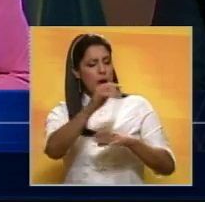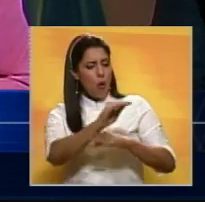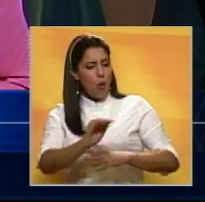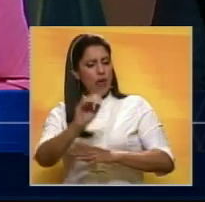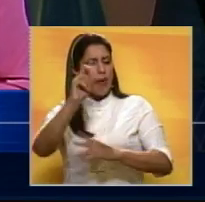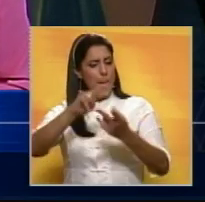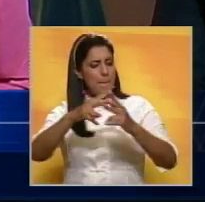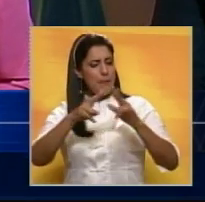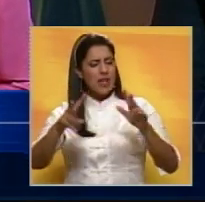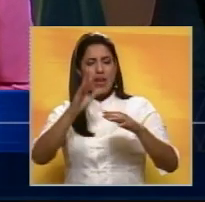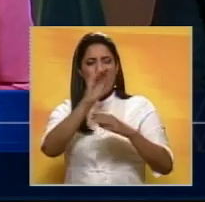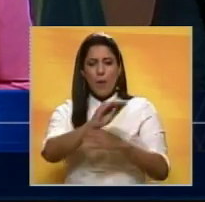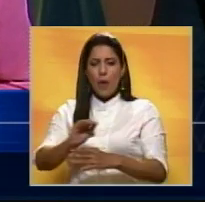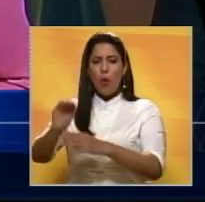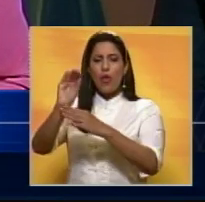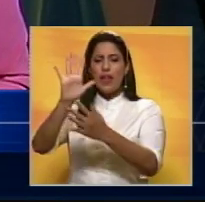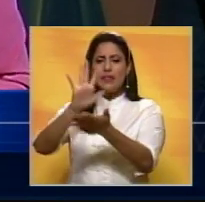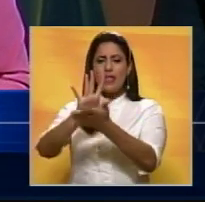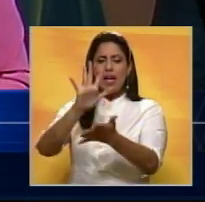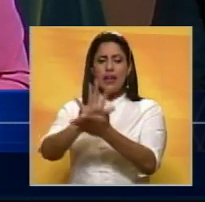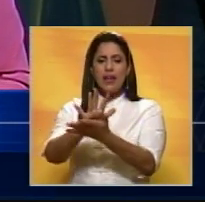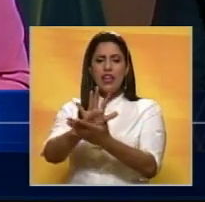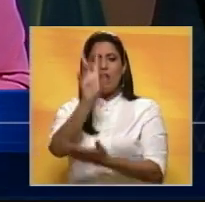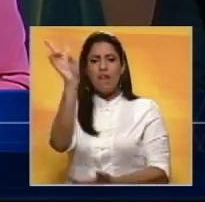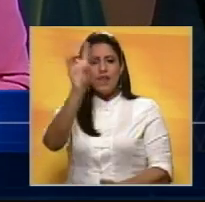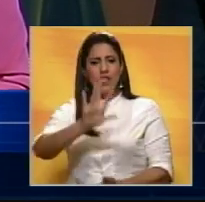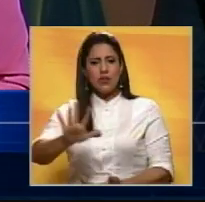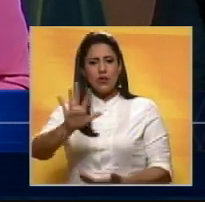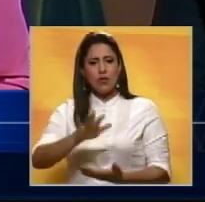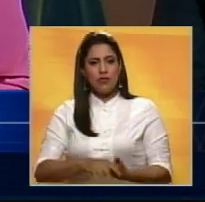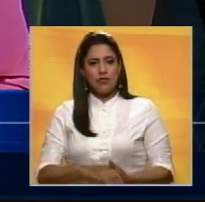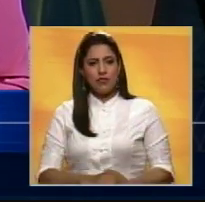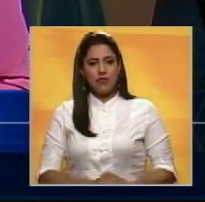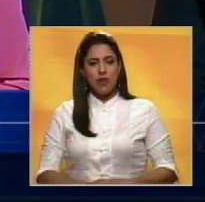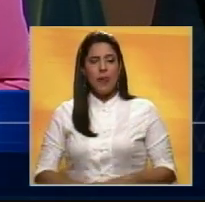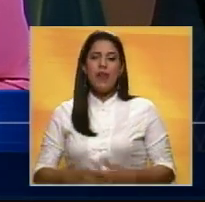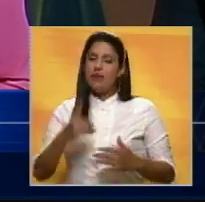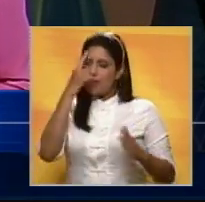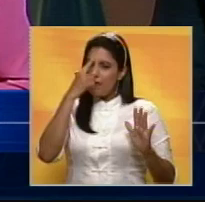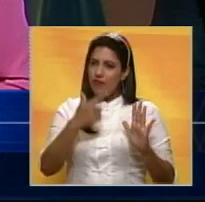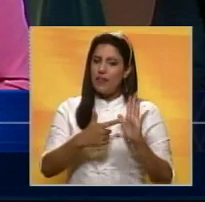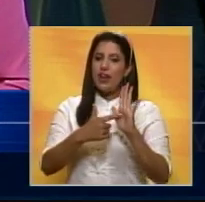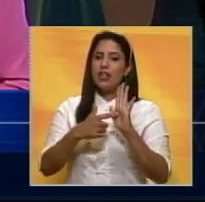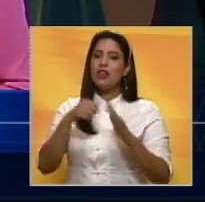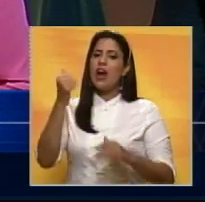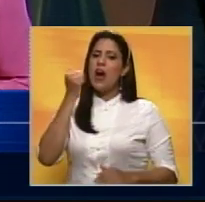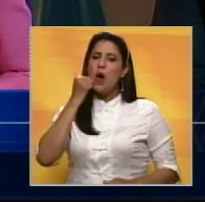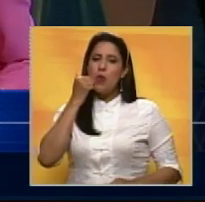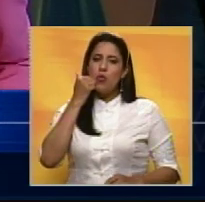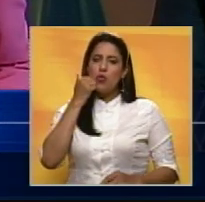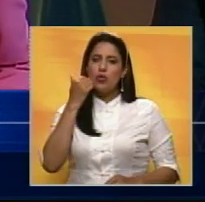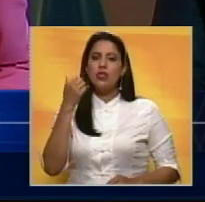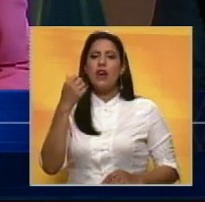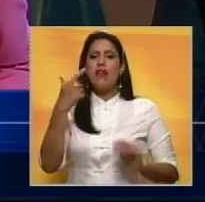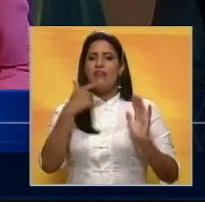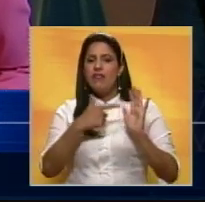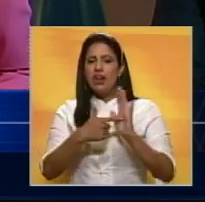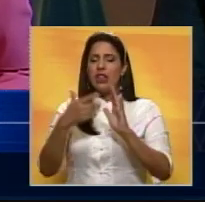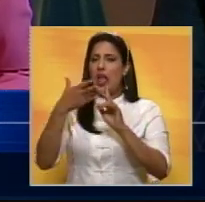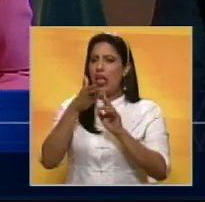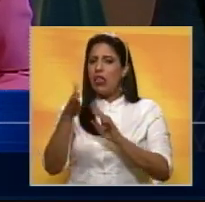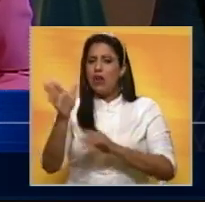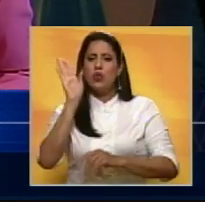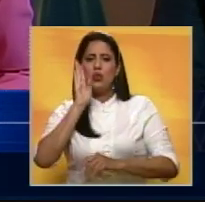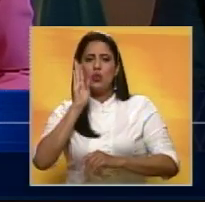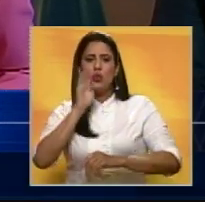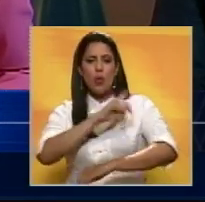proteger la paz, para proteger la estabilidad de Venezuela. Frente a los abusos, frente a las desviaciones